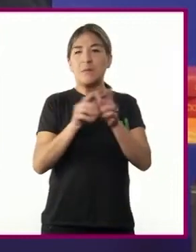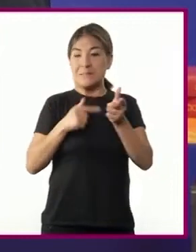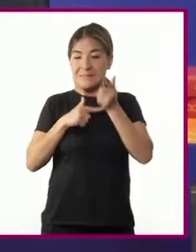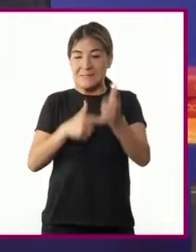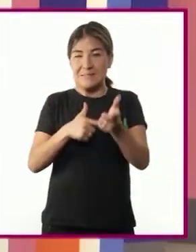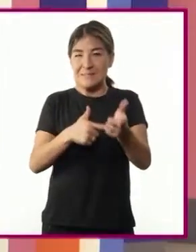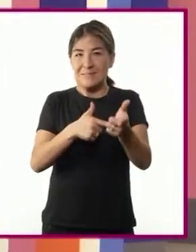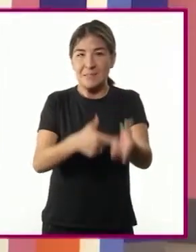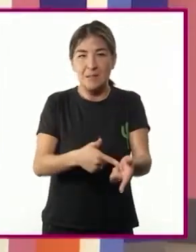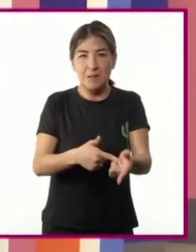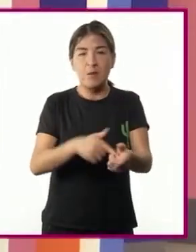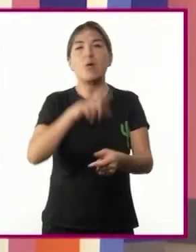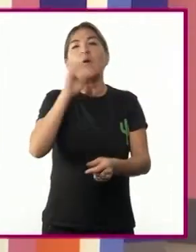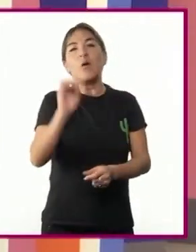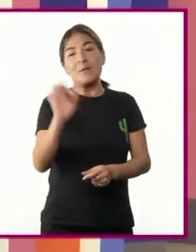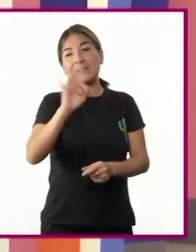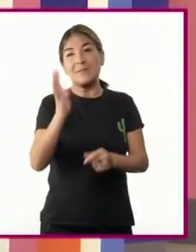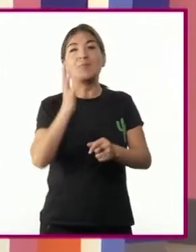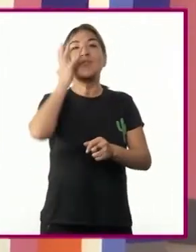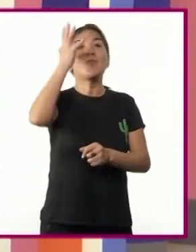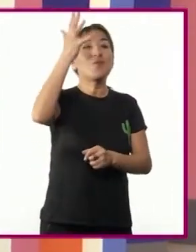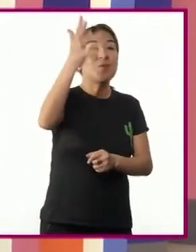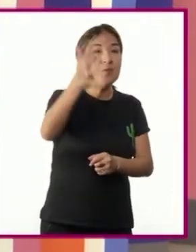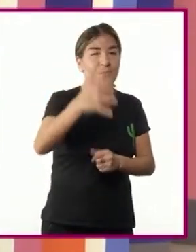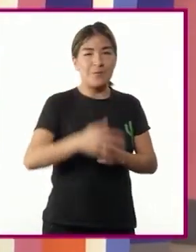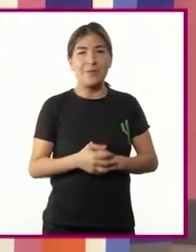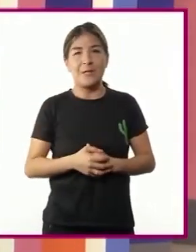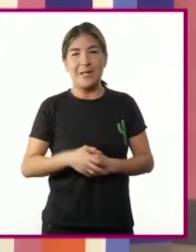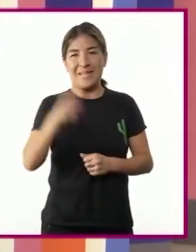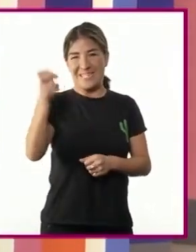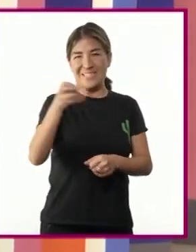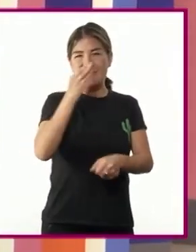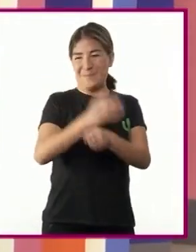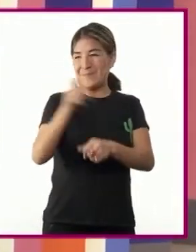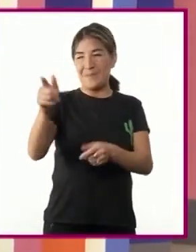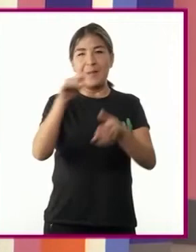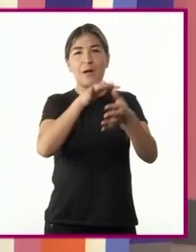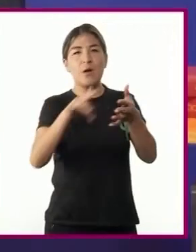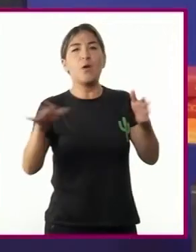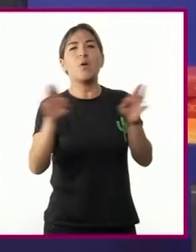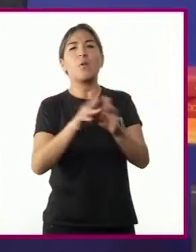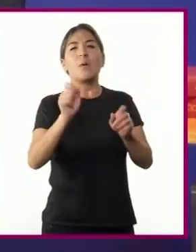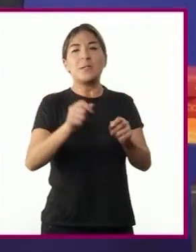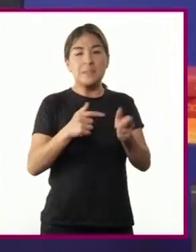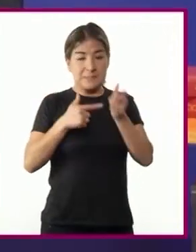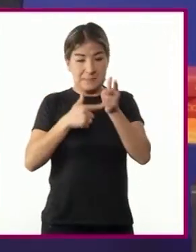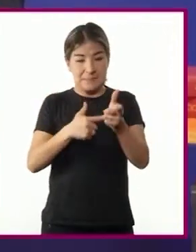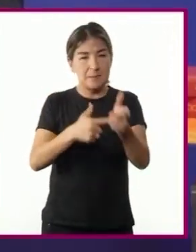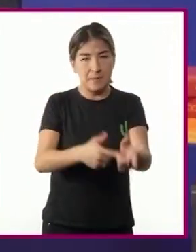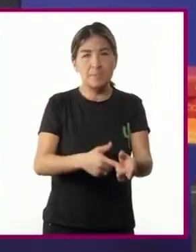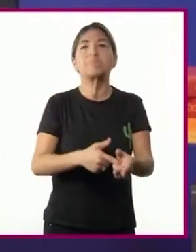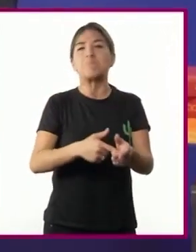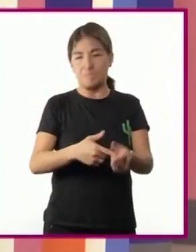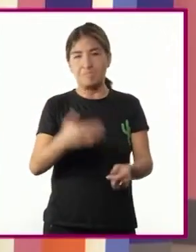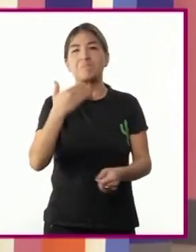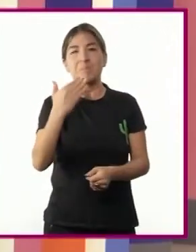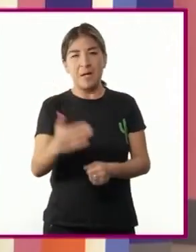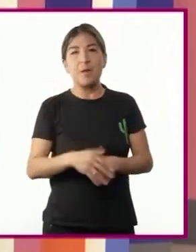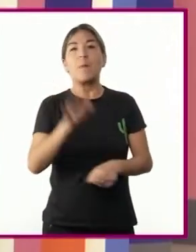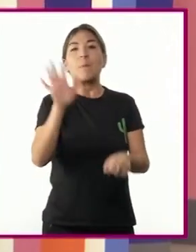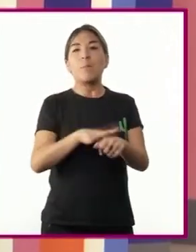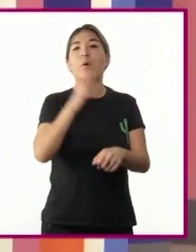simultaneidad o posteridad. En tu lectura, la simultaneidad tiene relevancia. Por